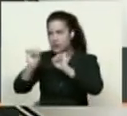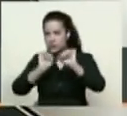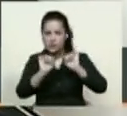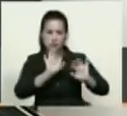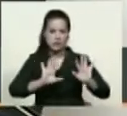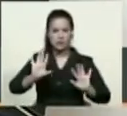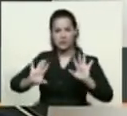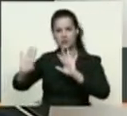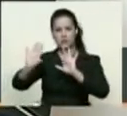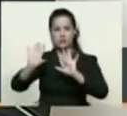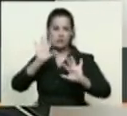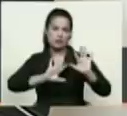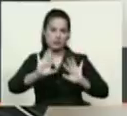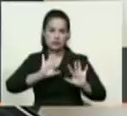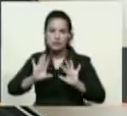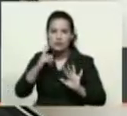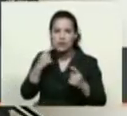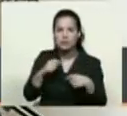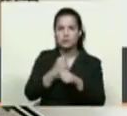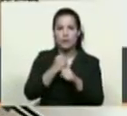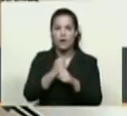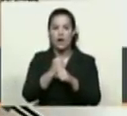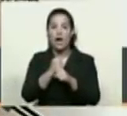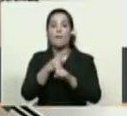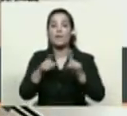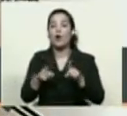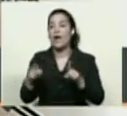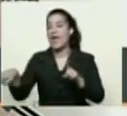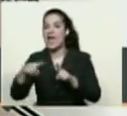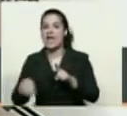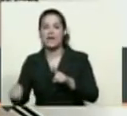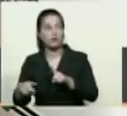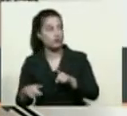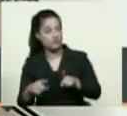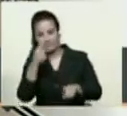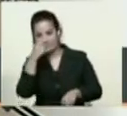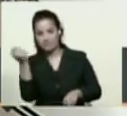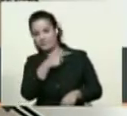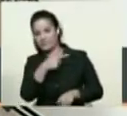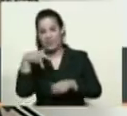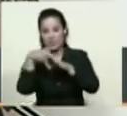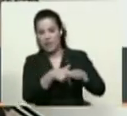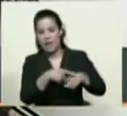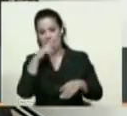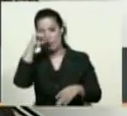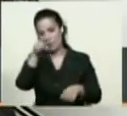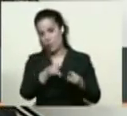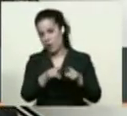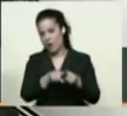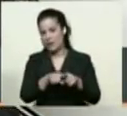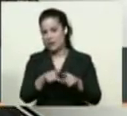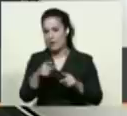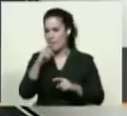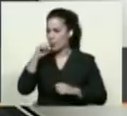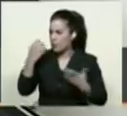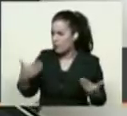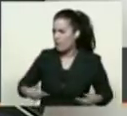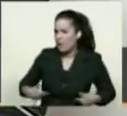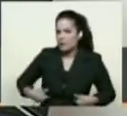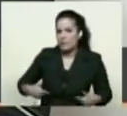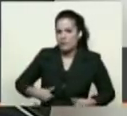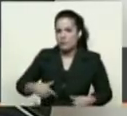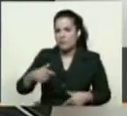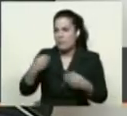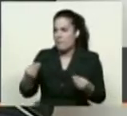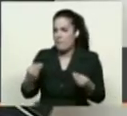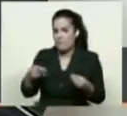fue obstaculizado por estos corruptos a través de la pérdida o la no obtención, la pérdida